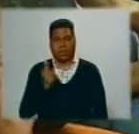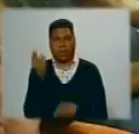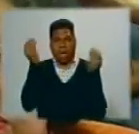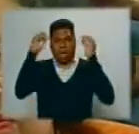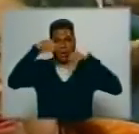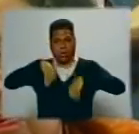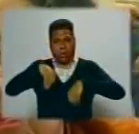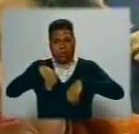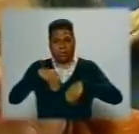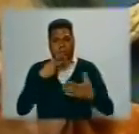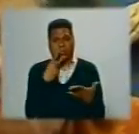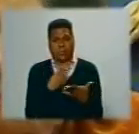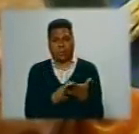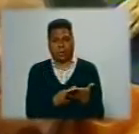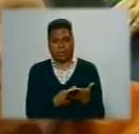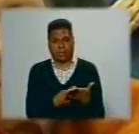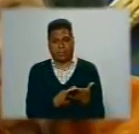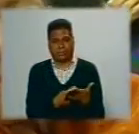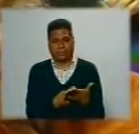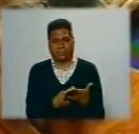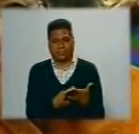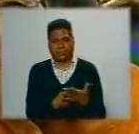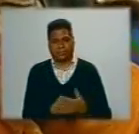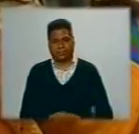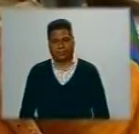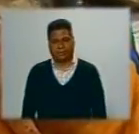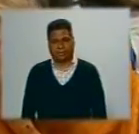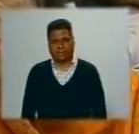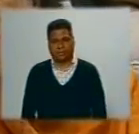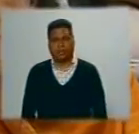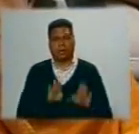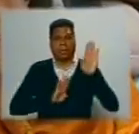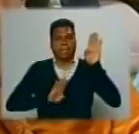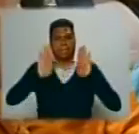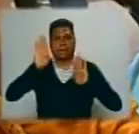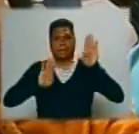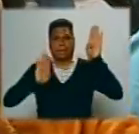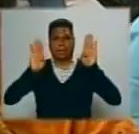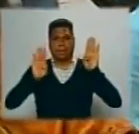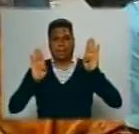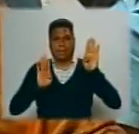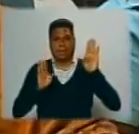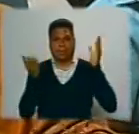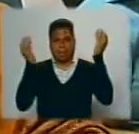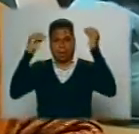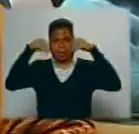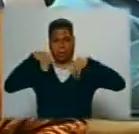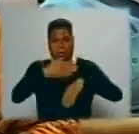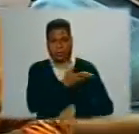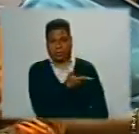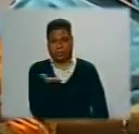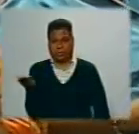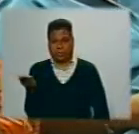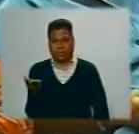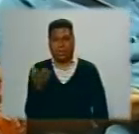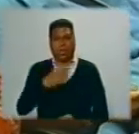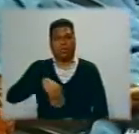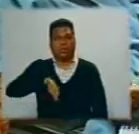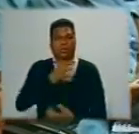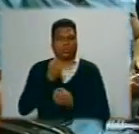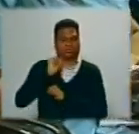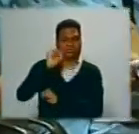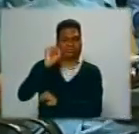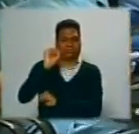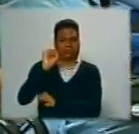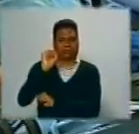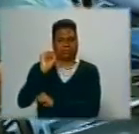que proponemos para la consideración de la plenaria, donde se rechaza de